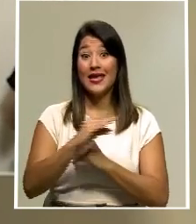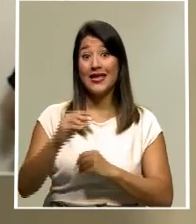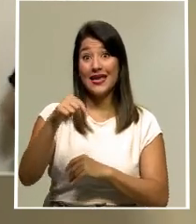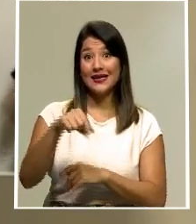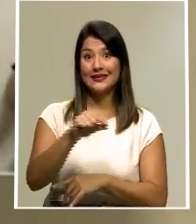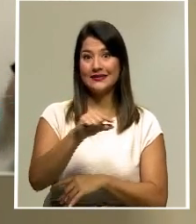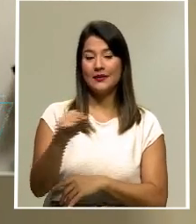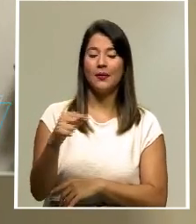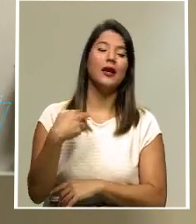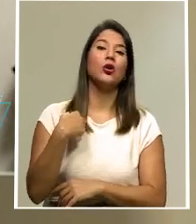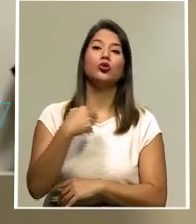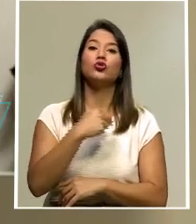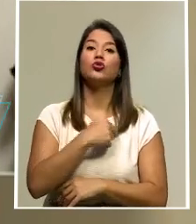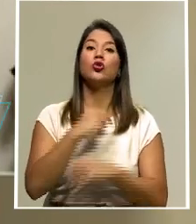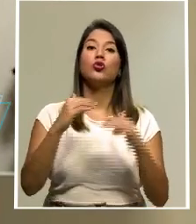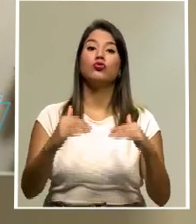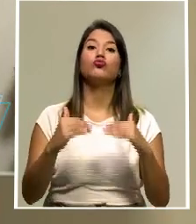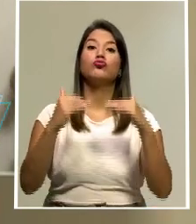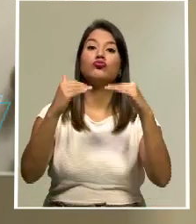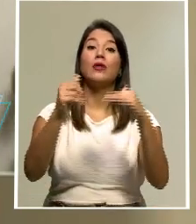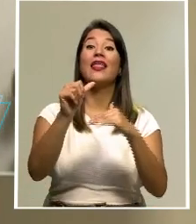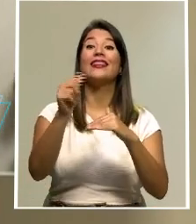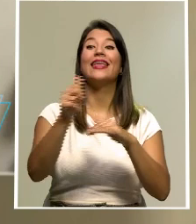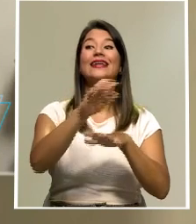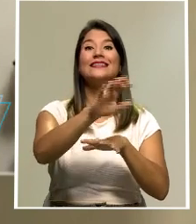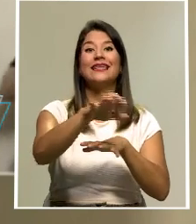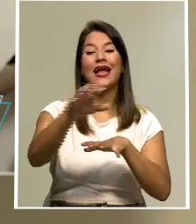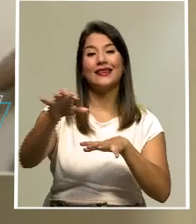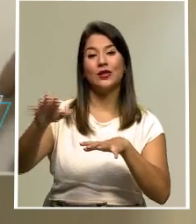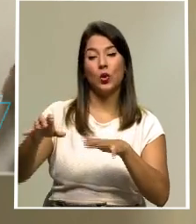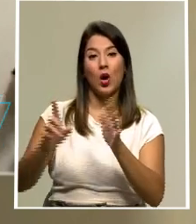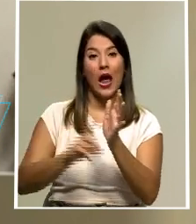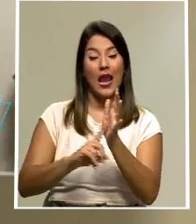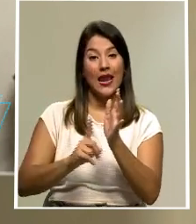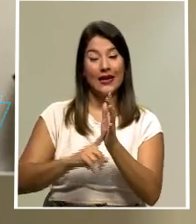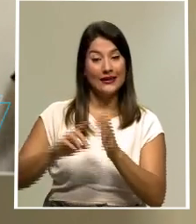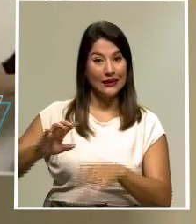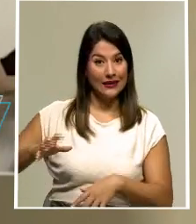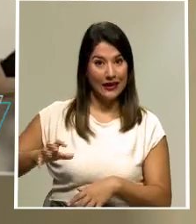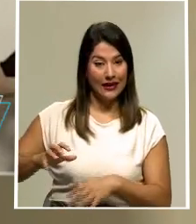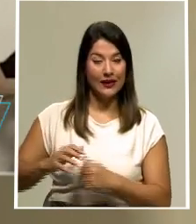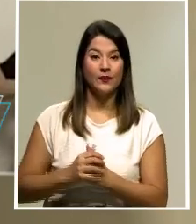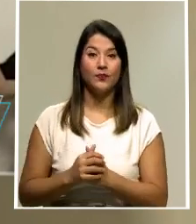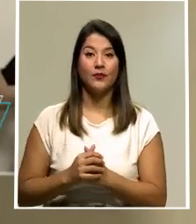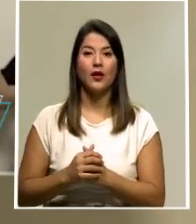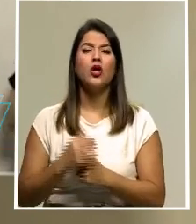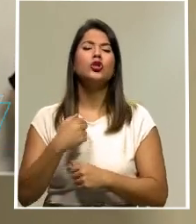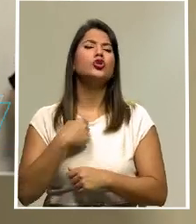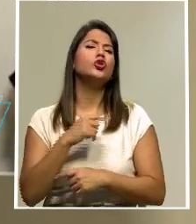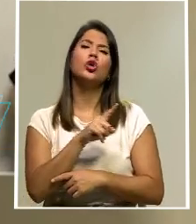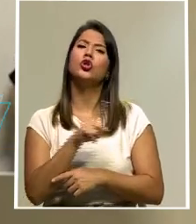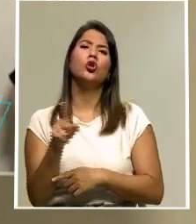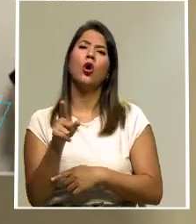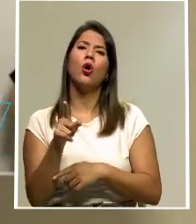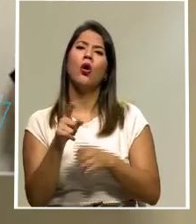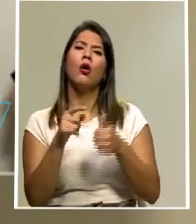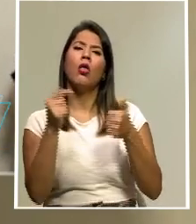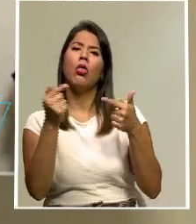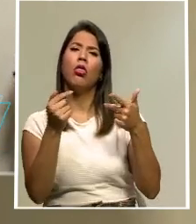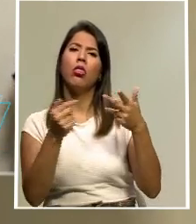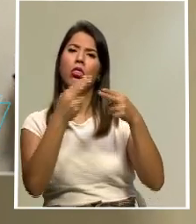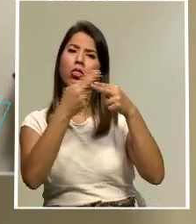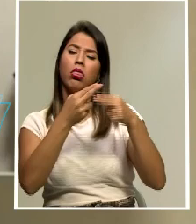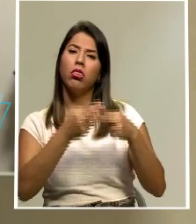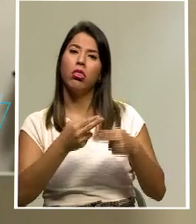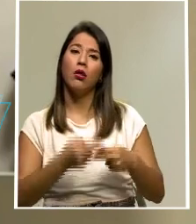estamos subiendo 10 cantones a la condición de alerta naranja. No los voy a referir porque fundamentalmente